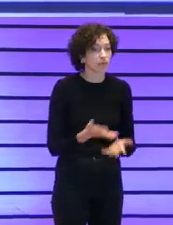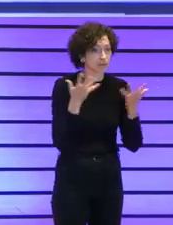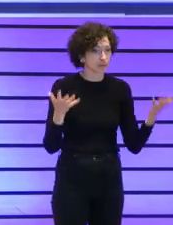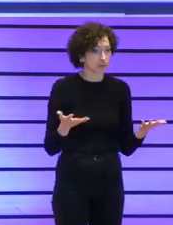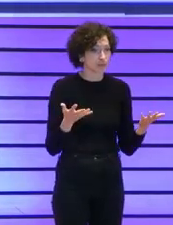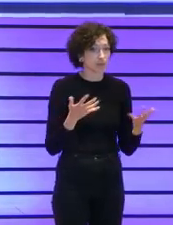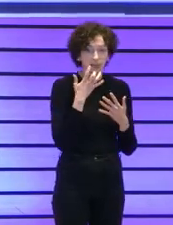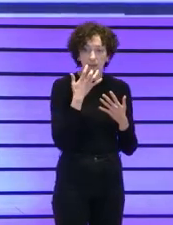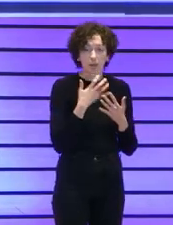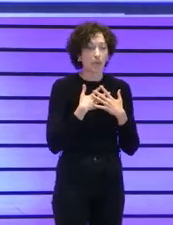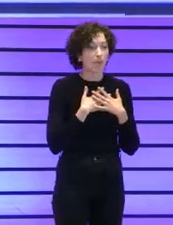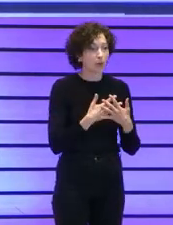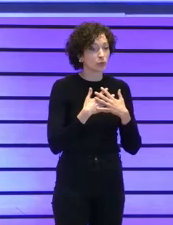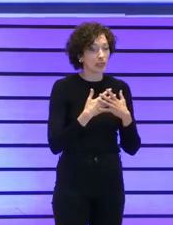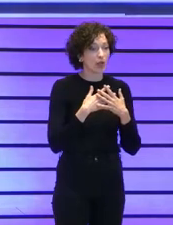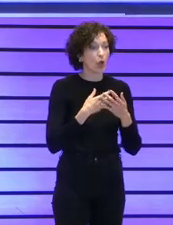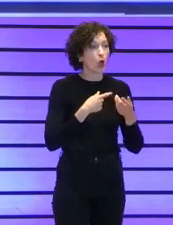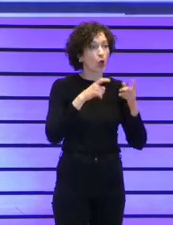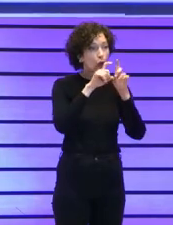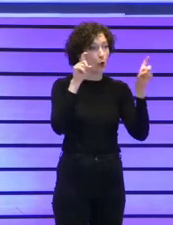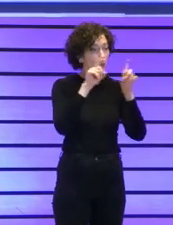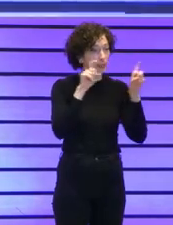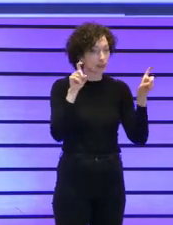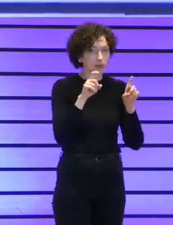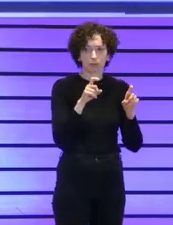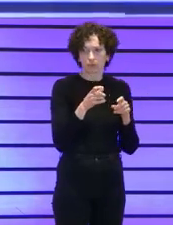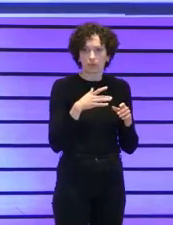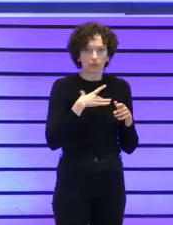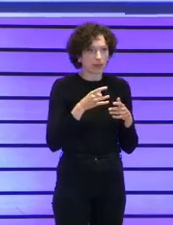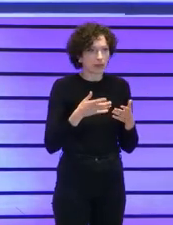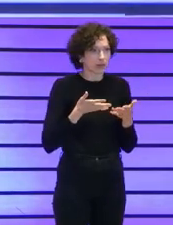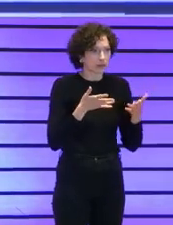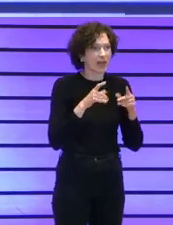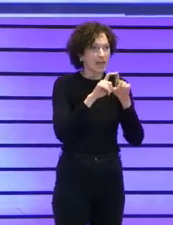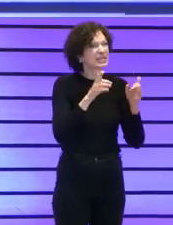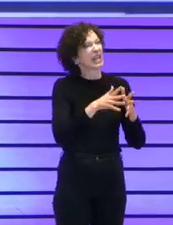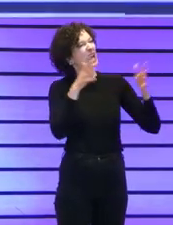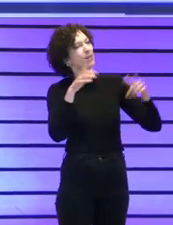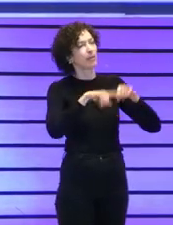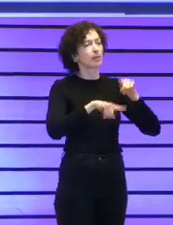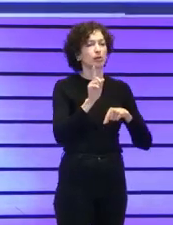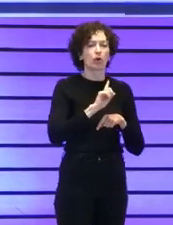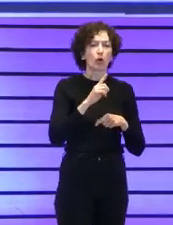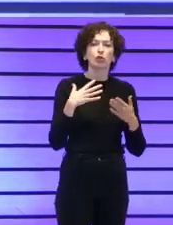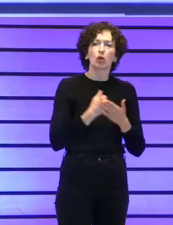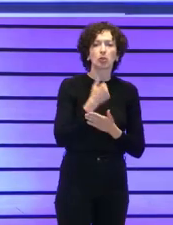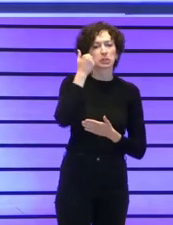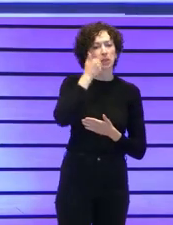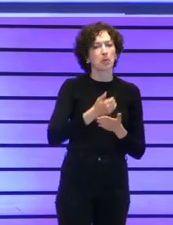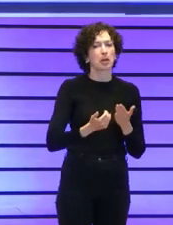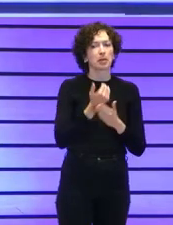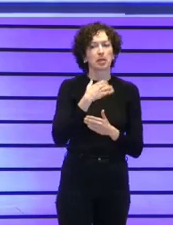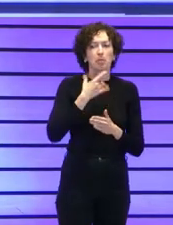corporativo, por ejemplo. No es un tema de grandes empresas. Todos podemos dedicarle un sábado por la mañana a una